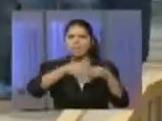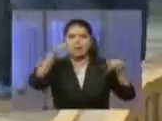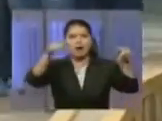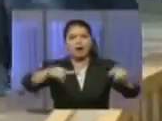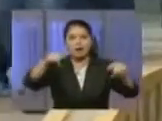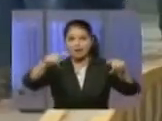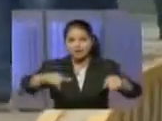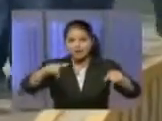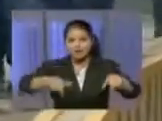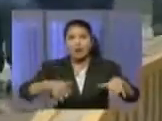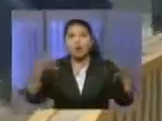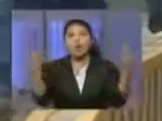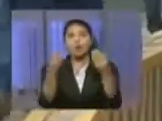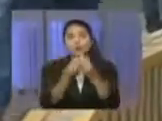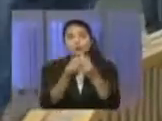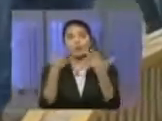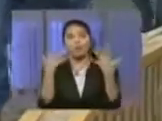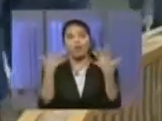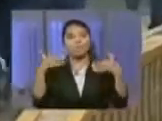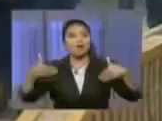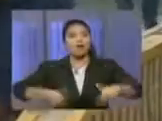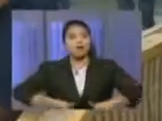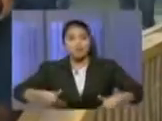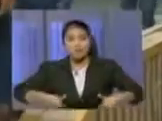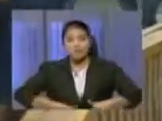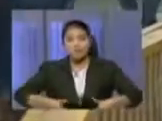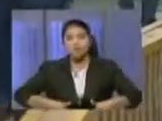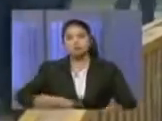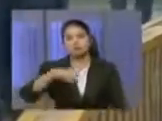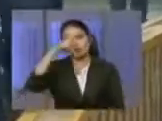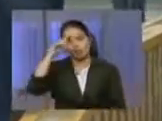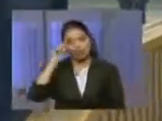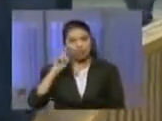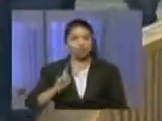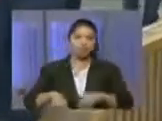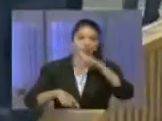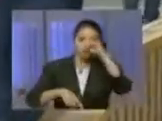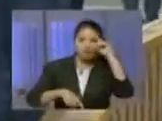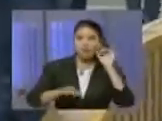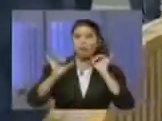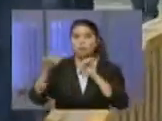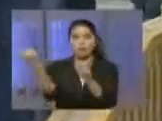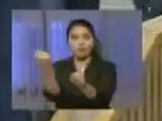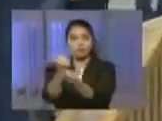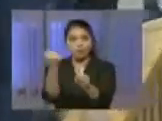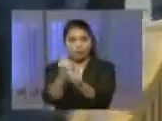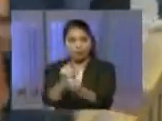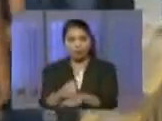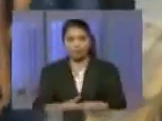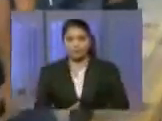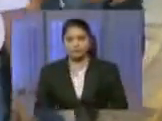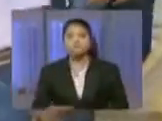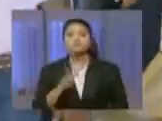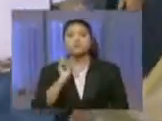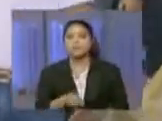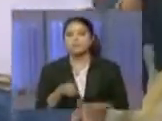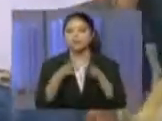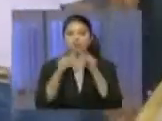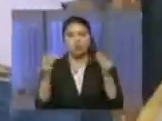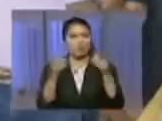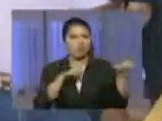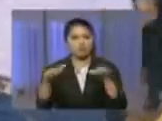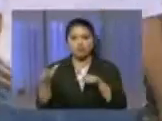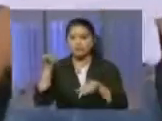con las manos y el esfuerzo y el sudor de nuestra clase Obrera además de los insumos que ya